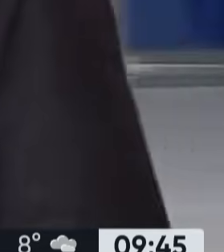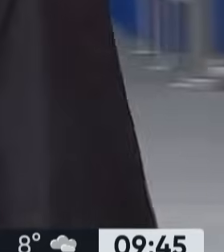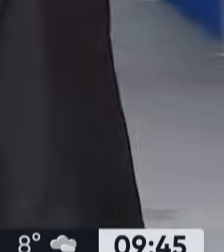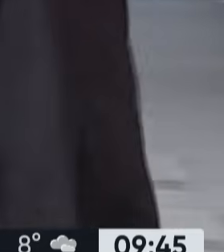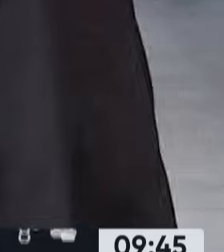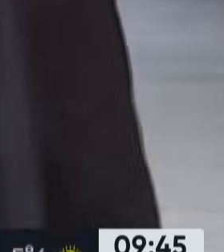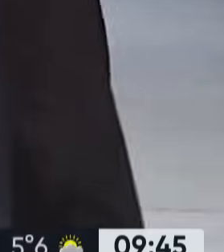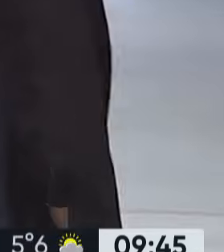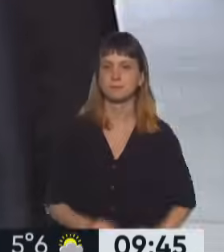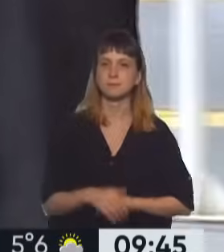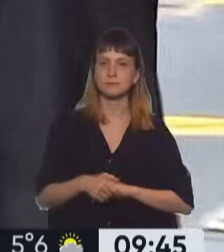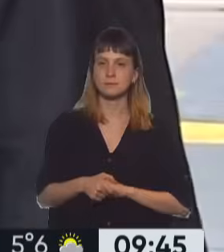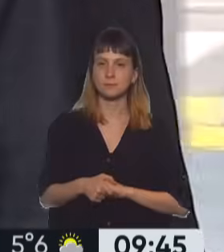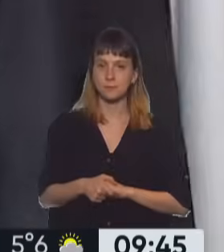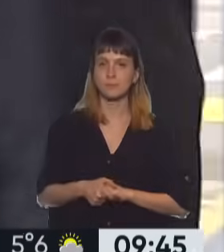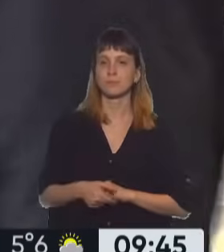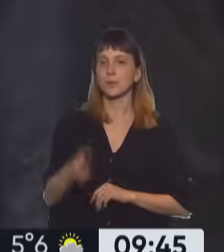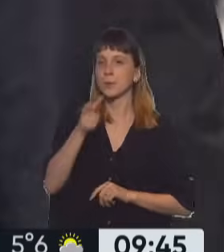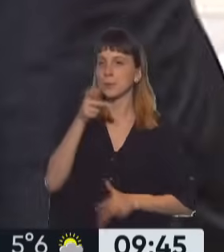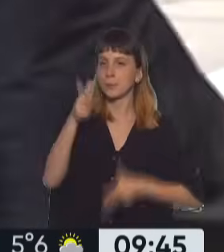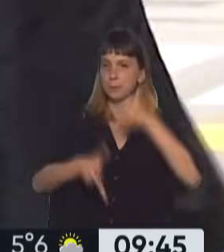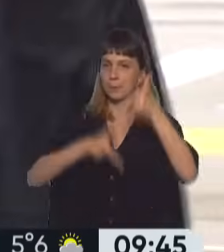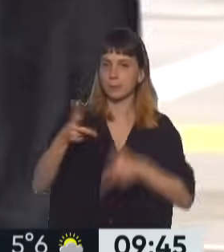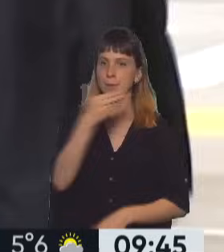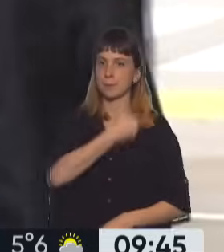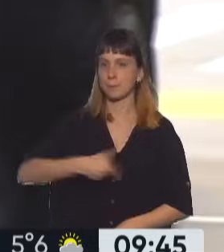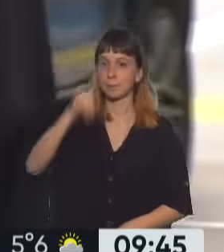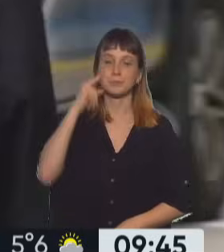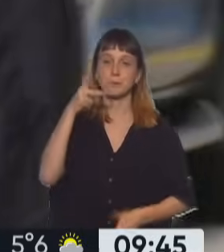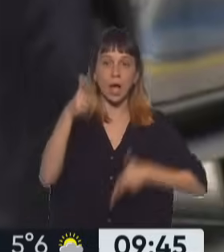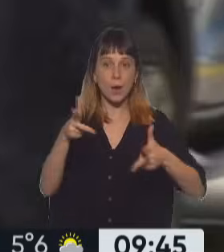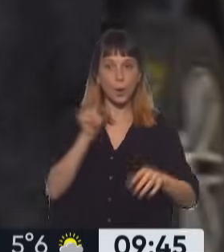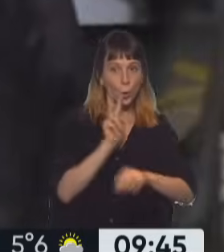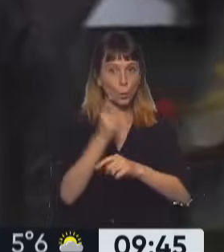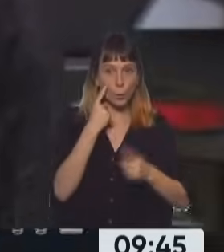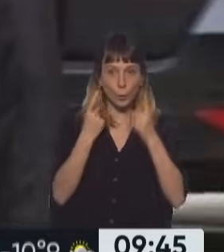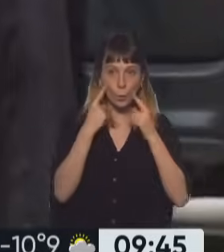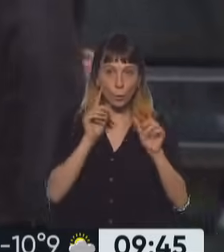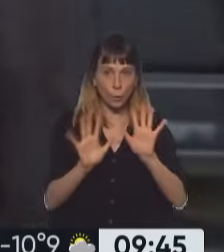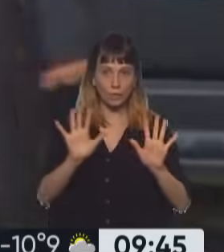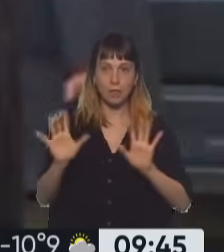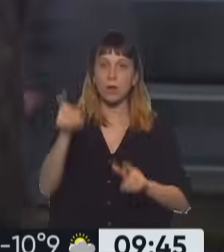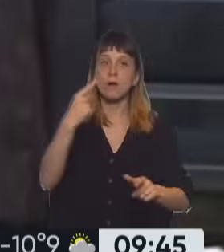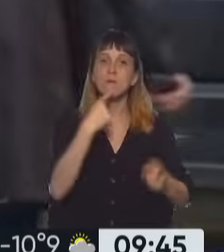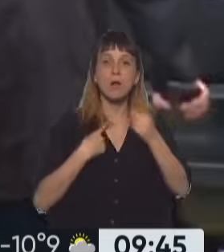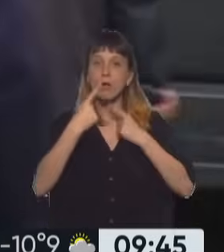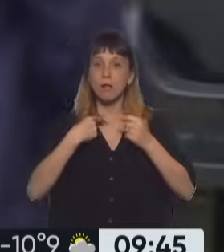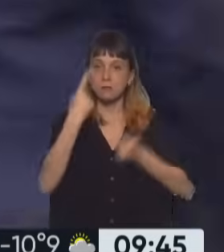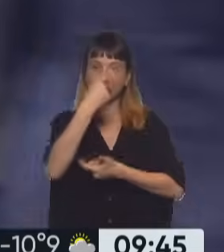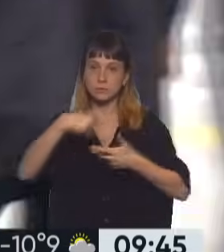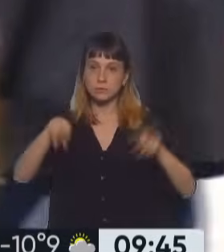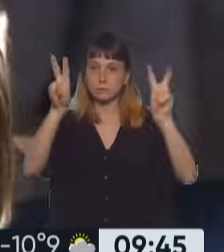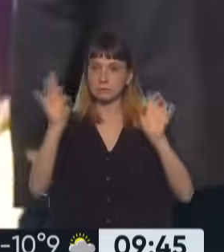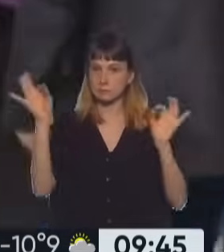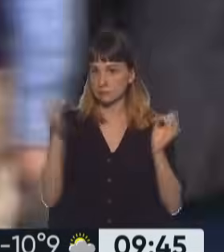La palabra del presidente Alberto Fernández, muy cauteloso, es sumamente cauteloso a la hora de responder las preguntas de los y las colegas que estaban